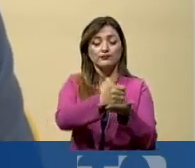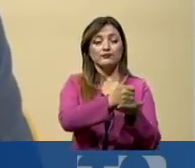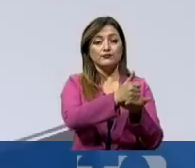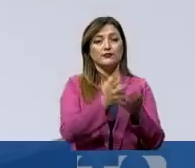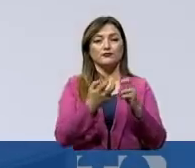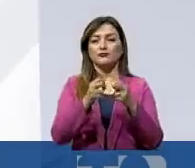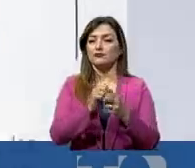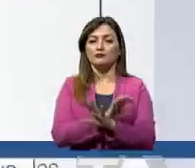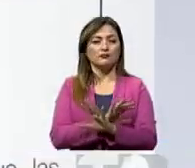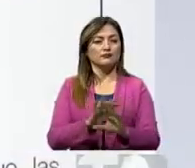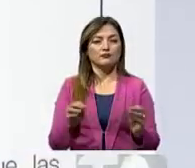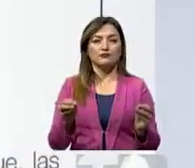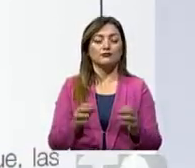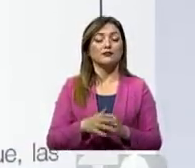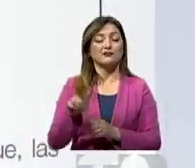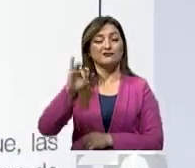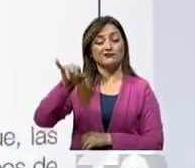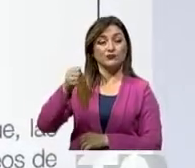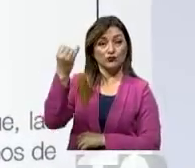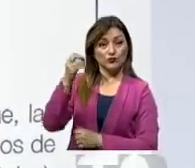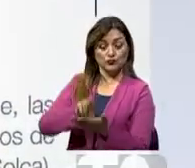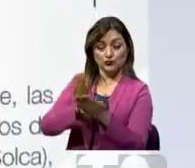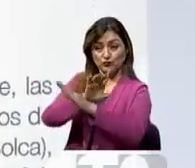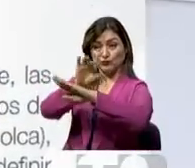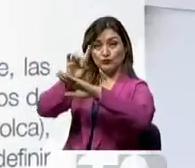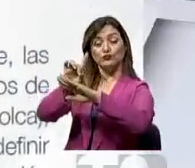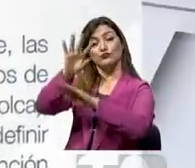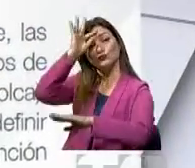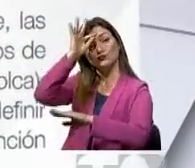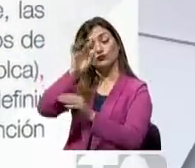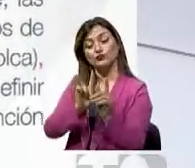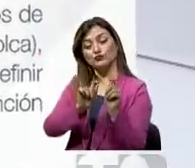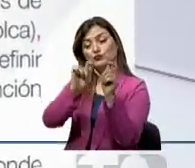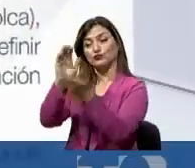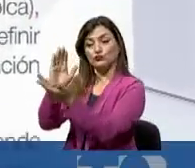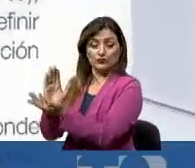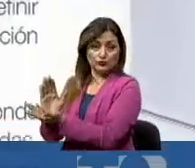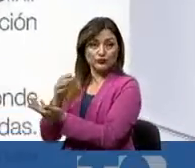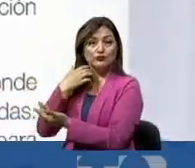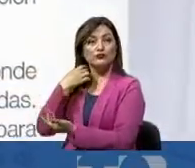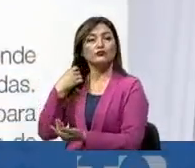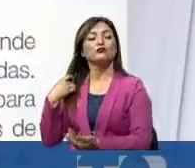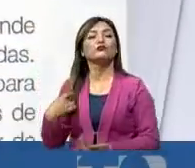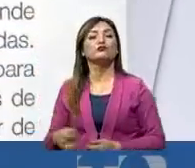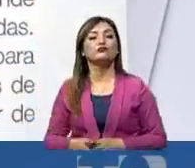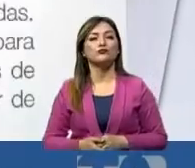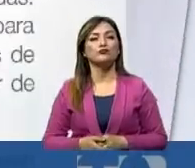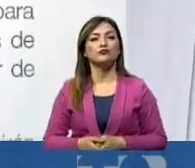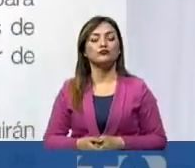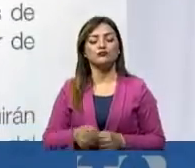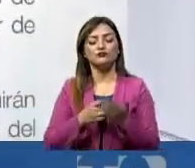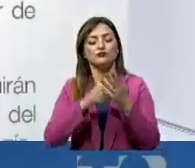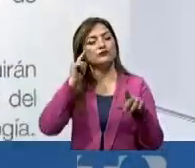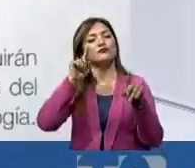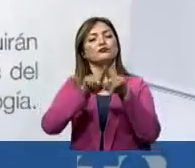que terminar ya. Está previsto que este jueves se reúnan los directivos de Solca y del Instituto Ecuatoriano de Seguridad Social para analizar acuerdos